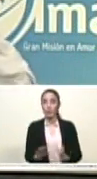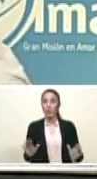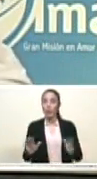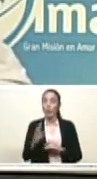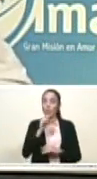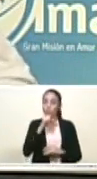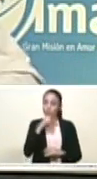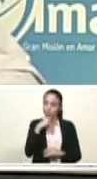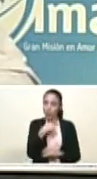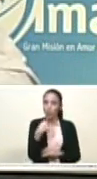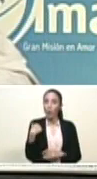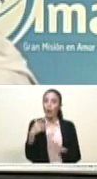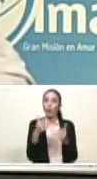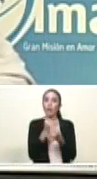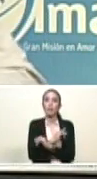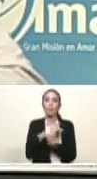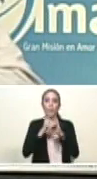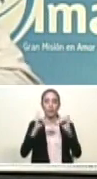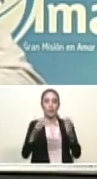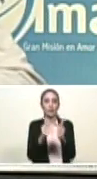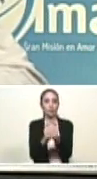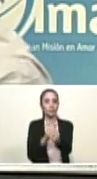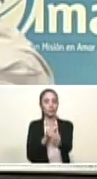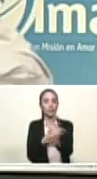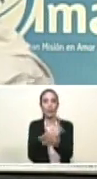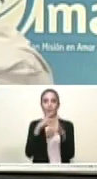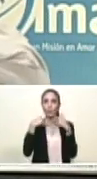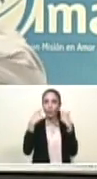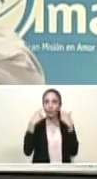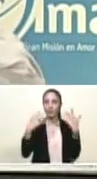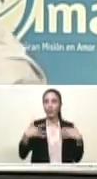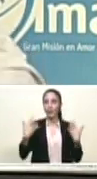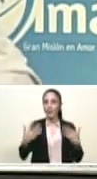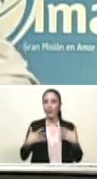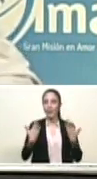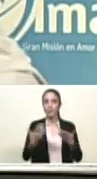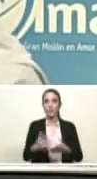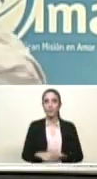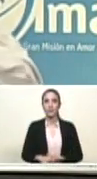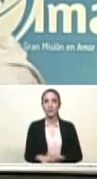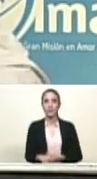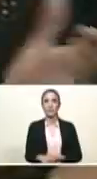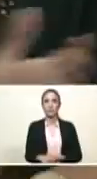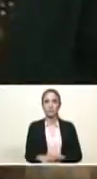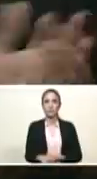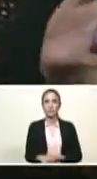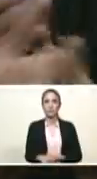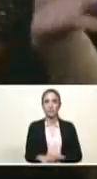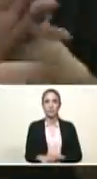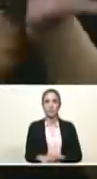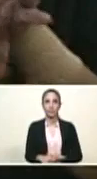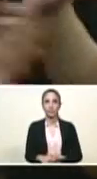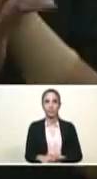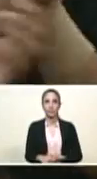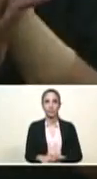con dignidad, con una sonrisa, sintiéndose útil y partícipe de la